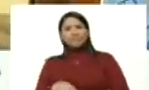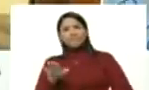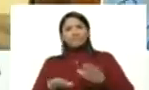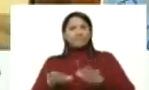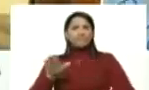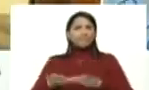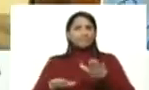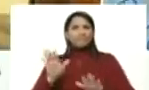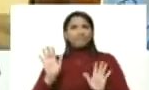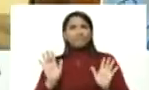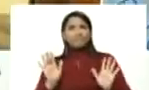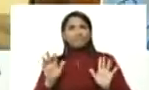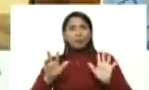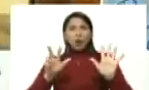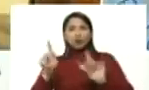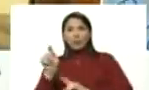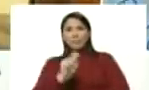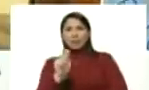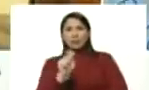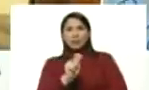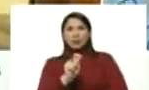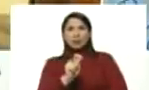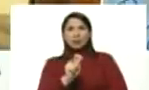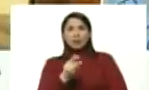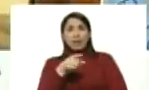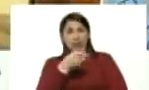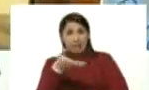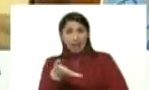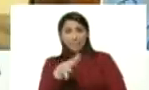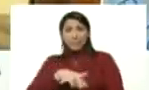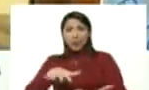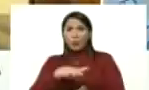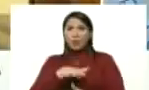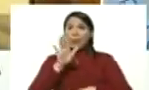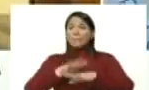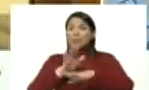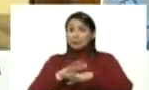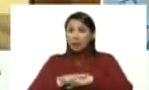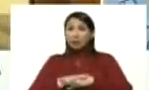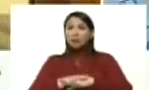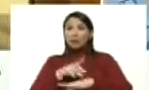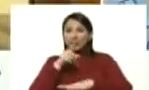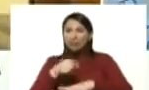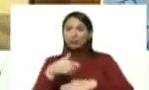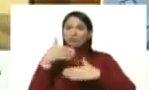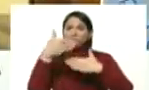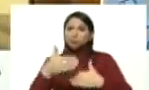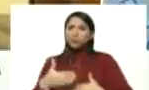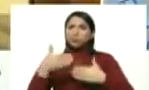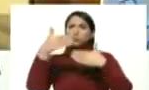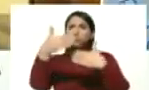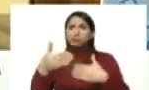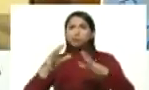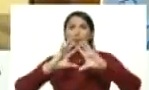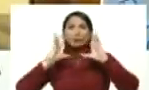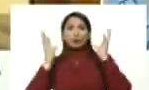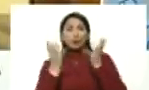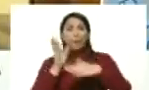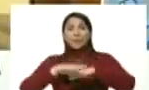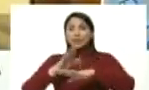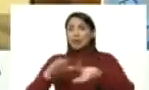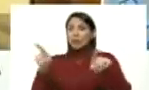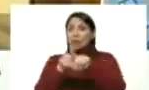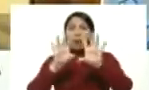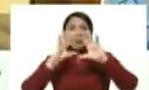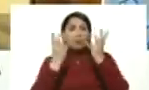aproximadamente 8 meses y que esta situación iba a ocurrir y se estaba dando en el mundo. Y